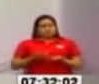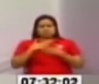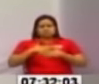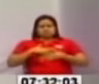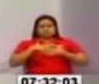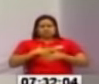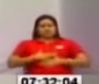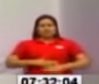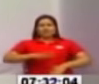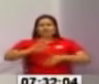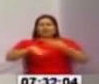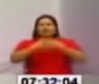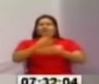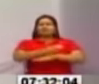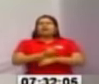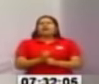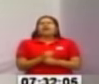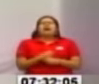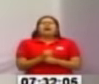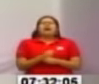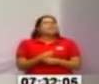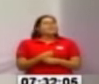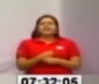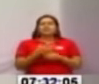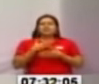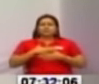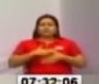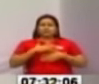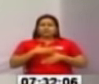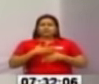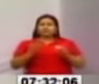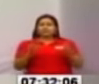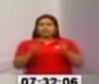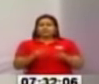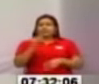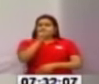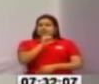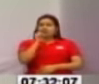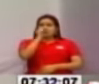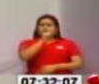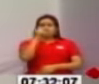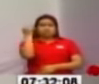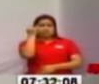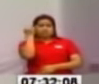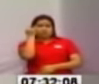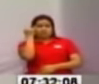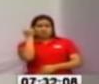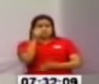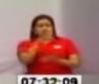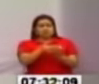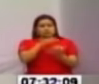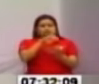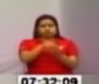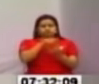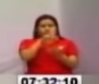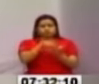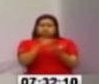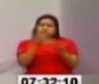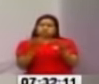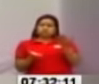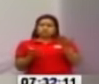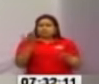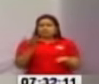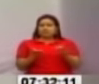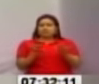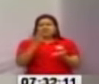a lo largo del día. De seguido de esto, en el almuerzo también necesito vegetales, proteínas de origen animal, como puede ser